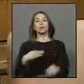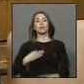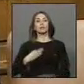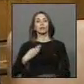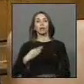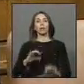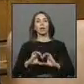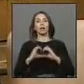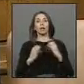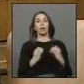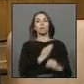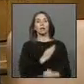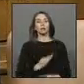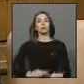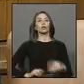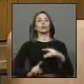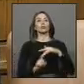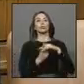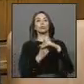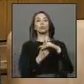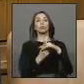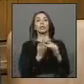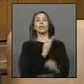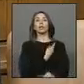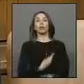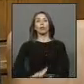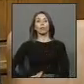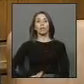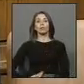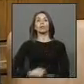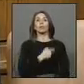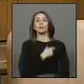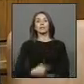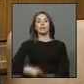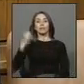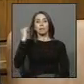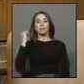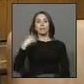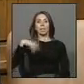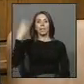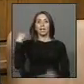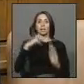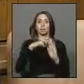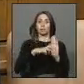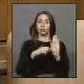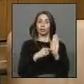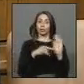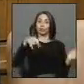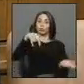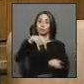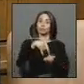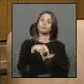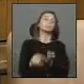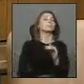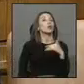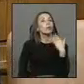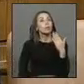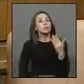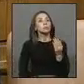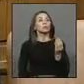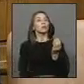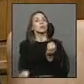Cámara de Diputados, nació en el gobierno del Presidente Piñera. Pero la gracia que fue perfeccionado